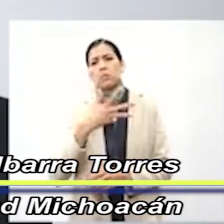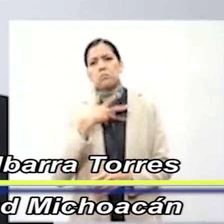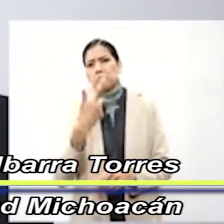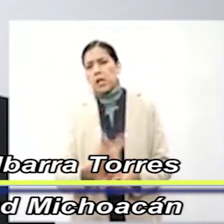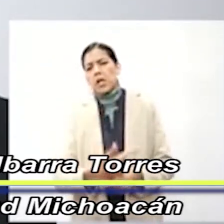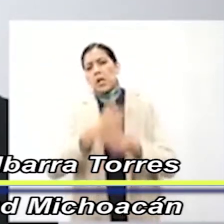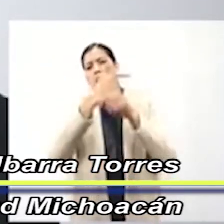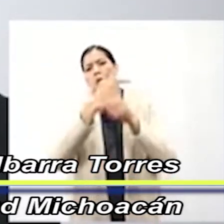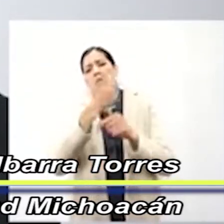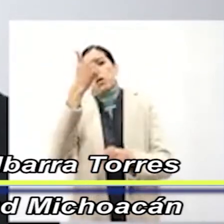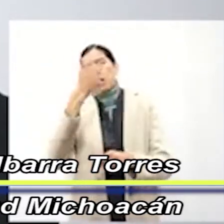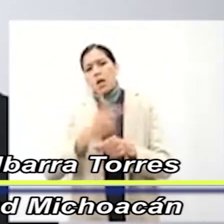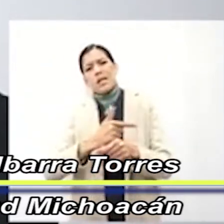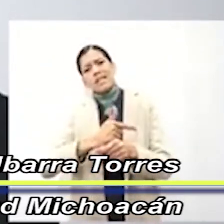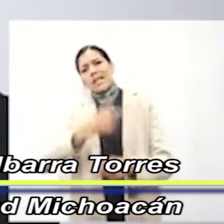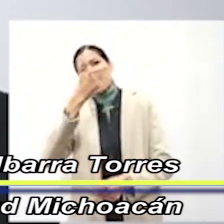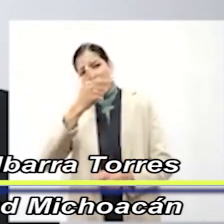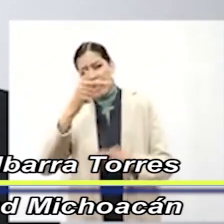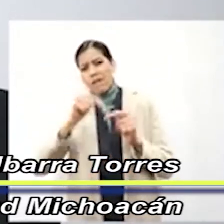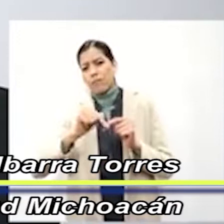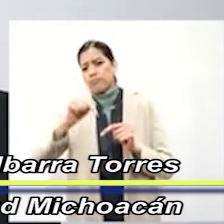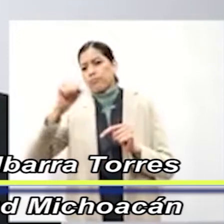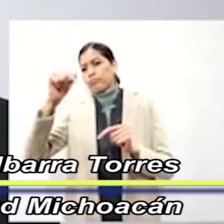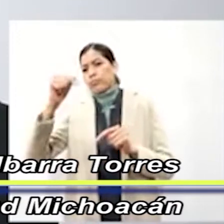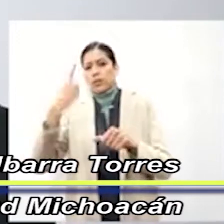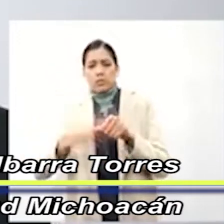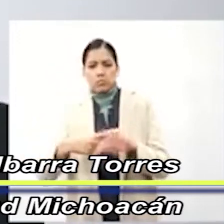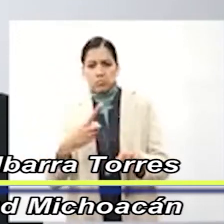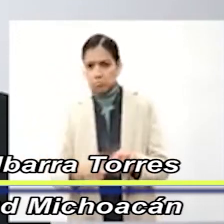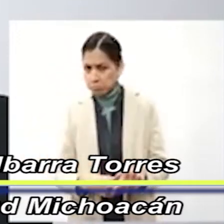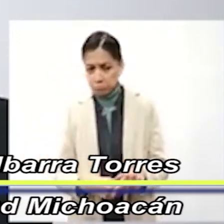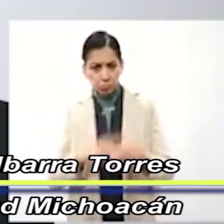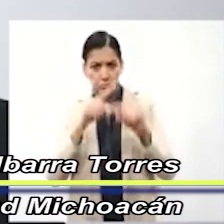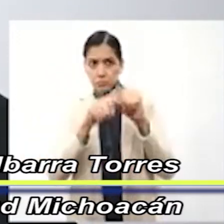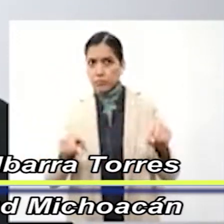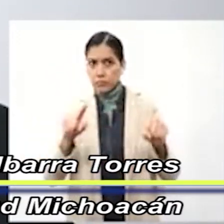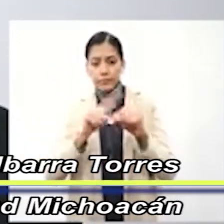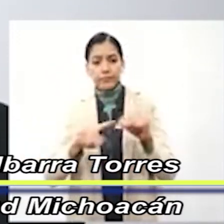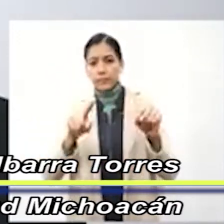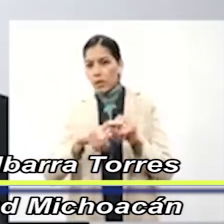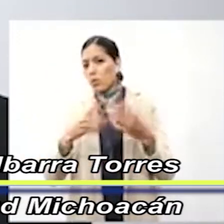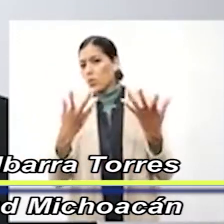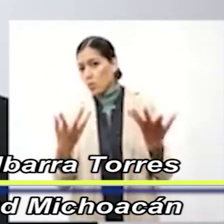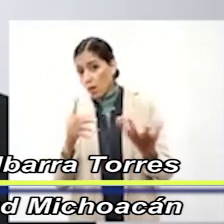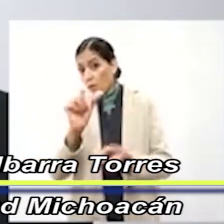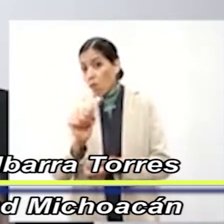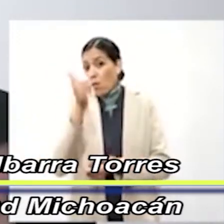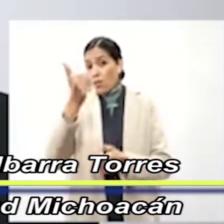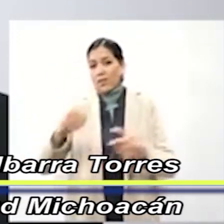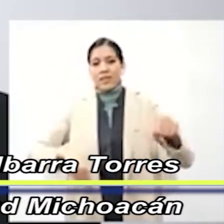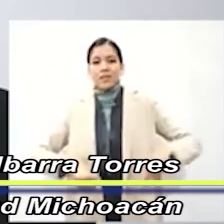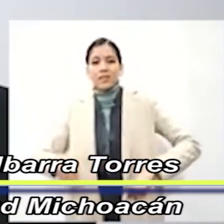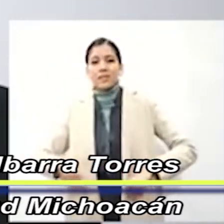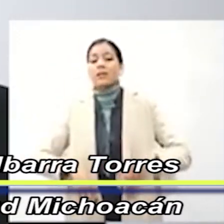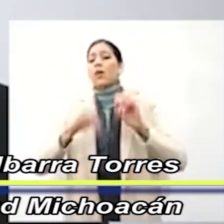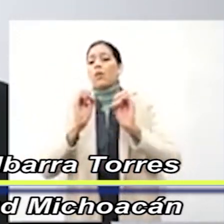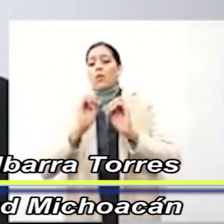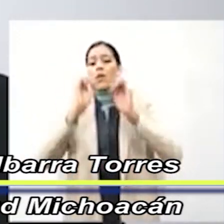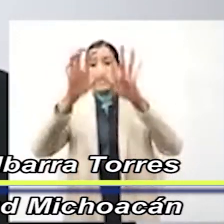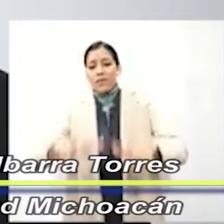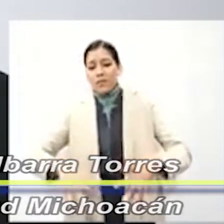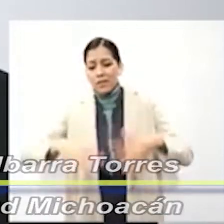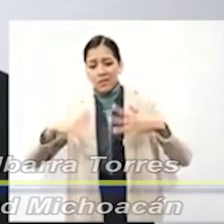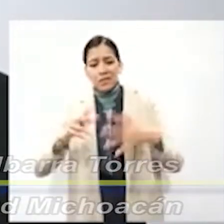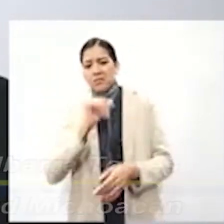los índices de enfermedad en diferencia con otras actividades u otros eventos no